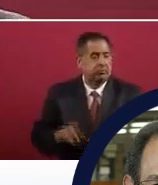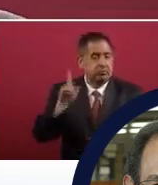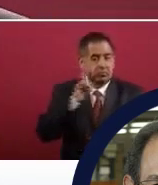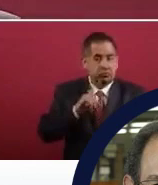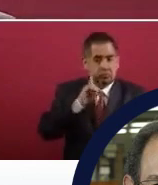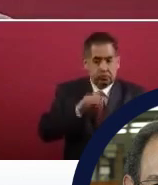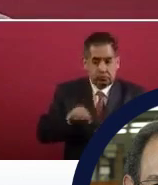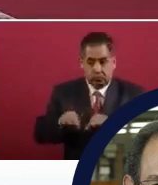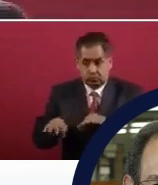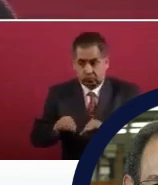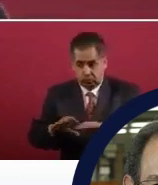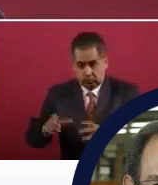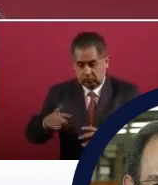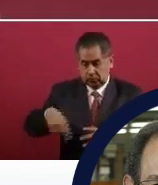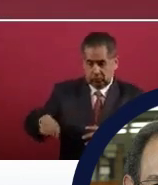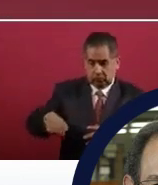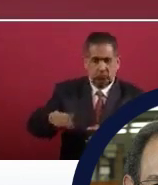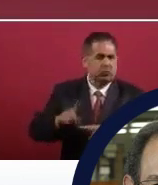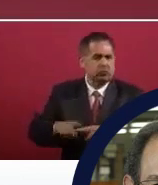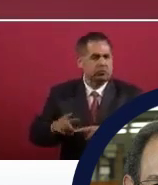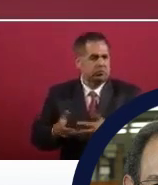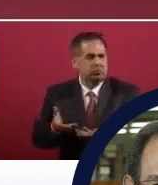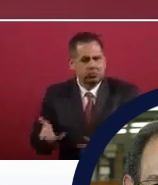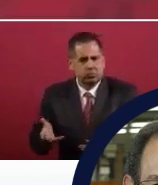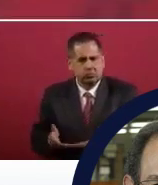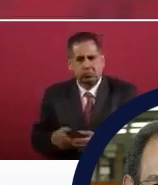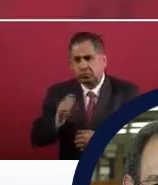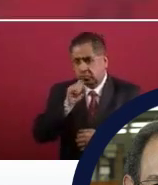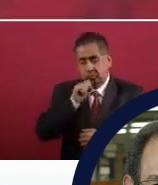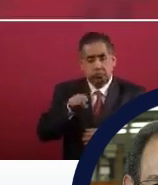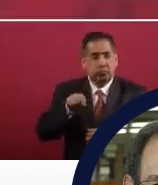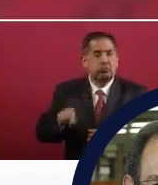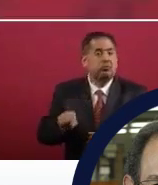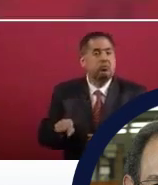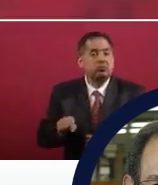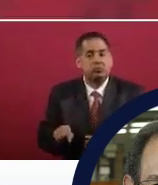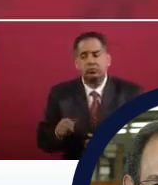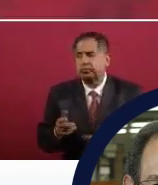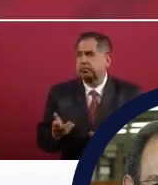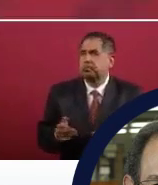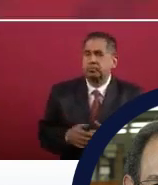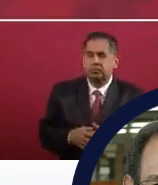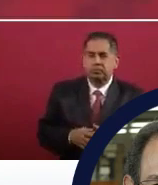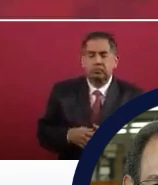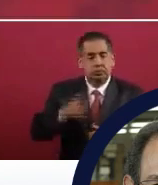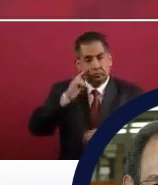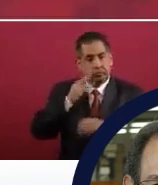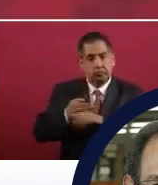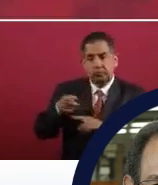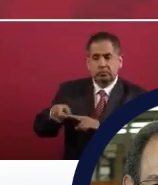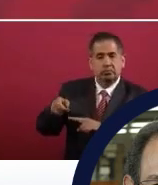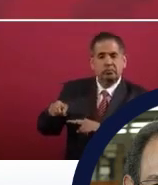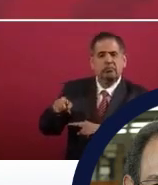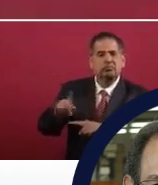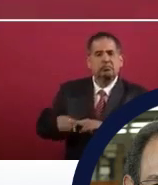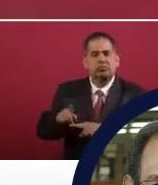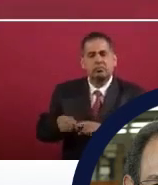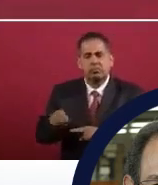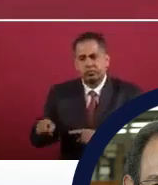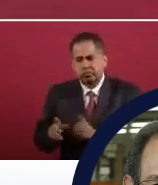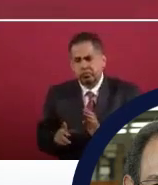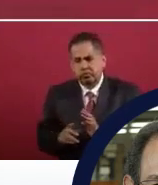realidad sistemática. Somos un país de víctimas mal atendidas por gobiernos federales, estatales y